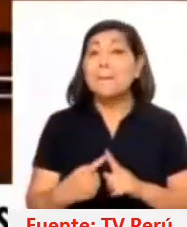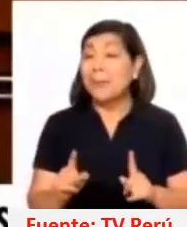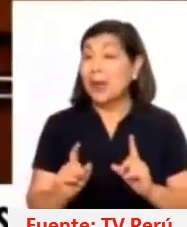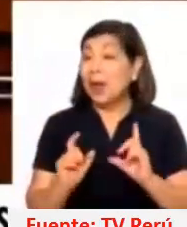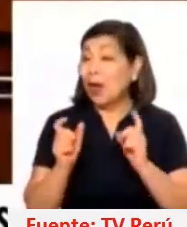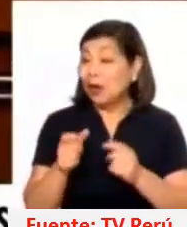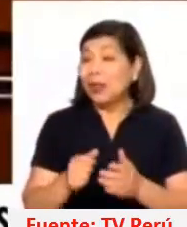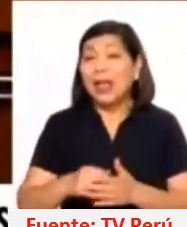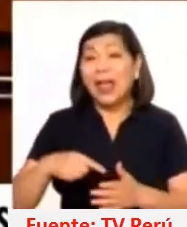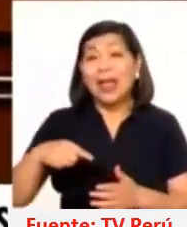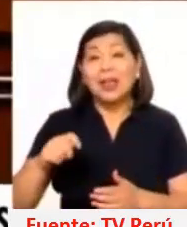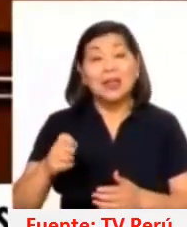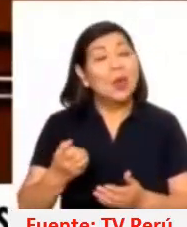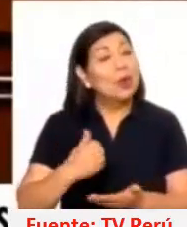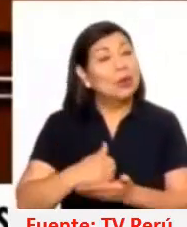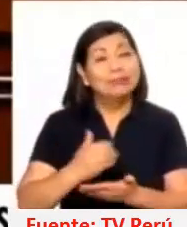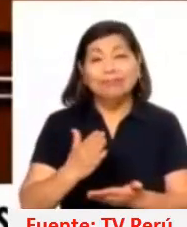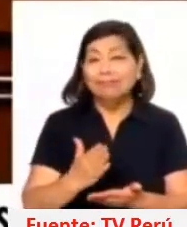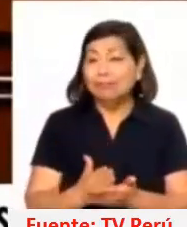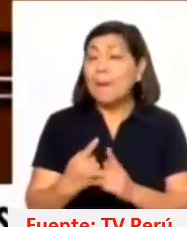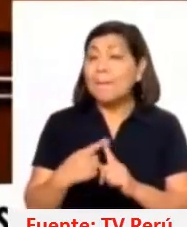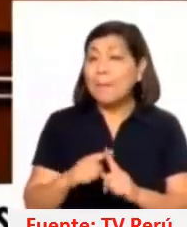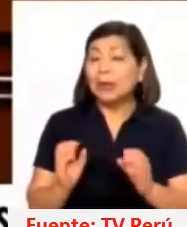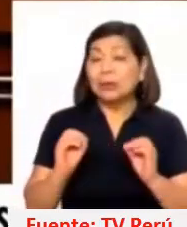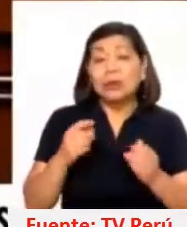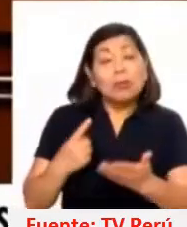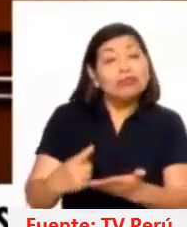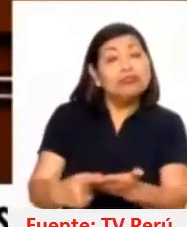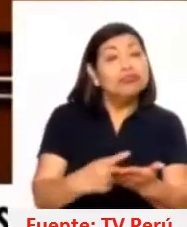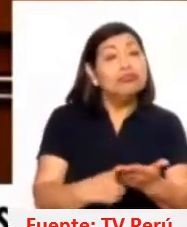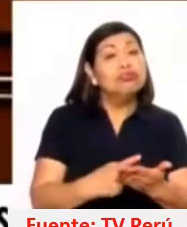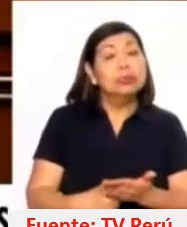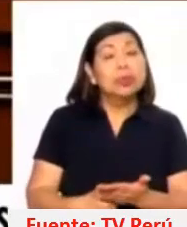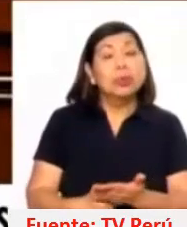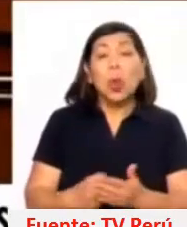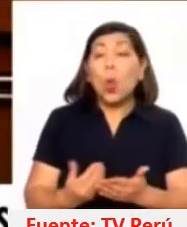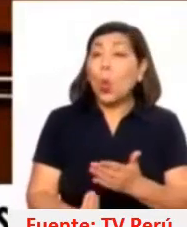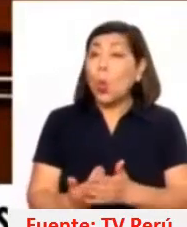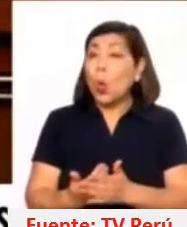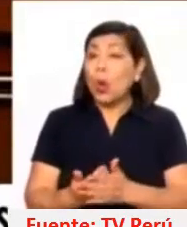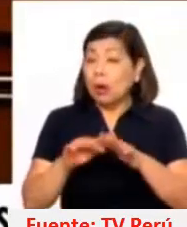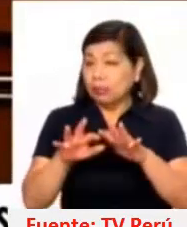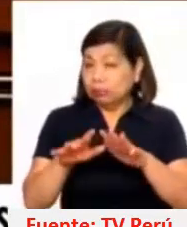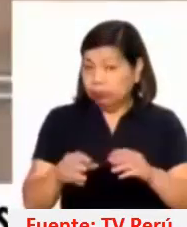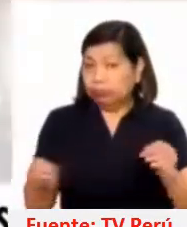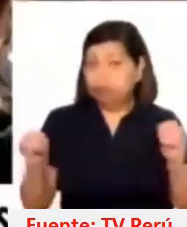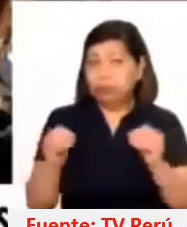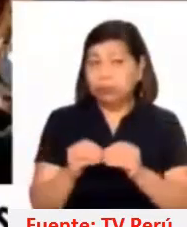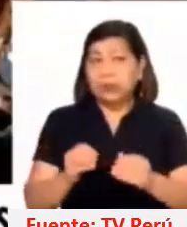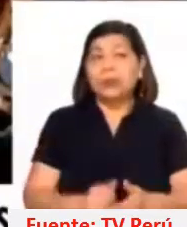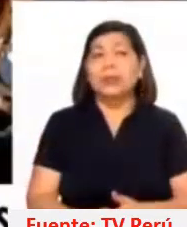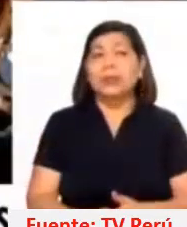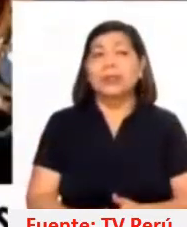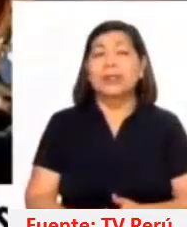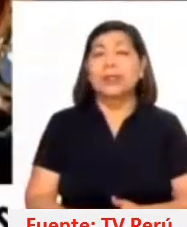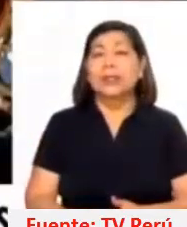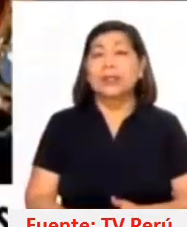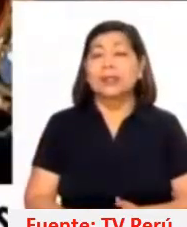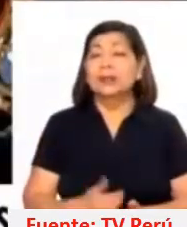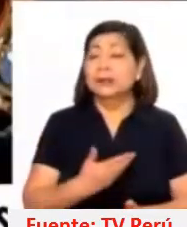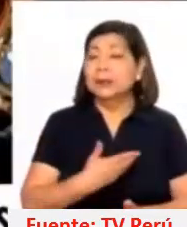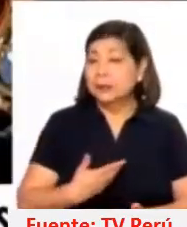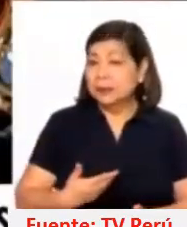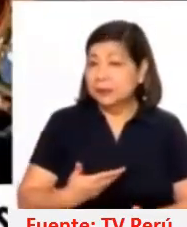el congresista Quito pidió un cuarto intermedio para llegar a un consenso y elaborar un nuevo texto sustitutorio. Señor